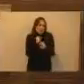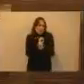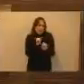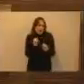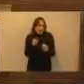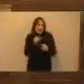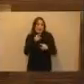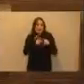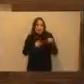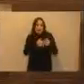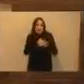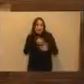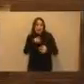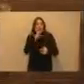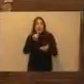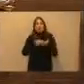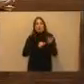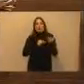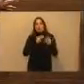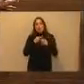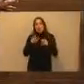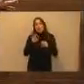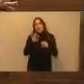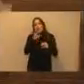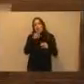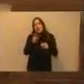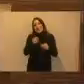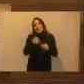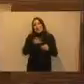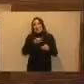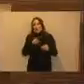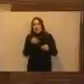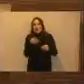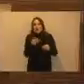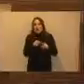precisamente por los contratos políticos o por el pago de favores que había hecho, ¿no? A nosotros nos preocupaba